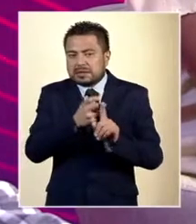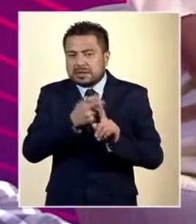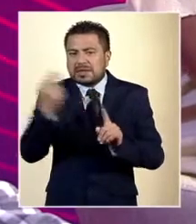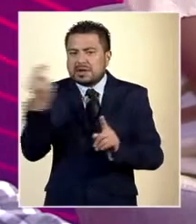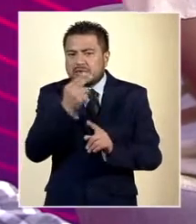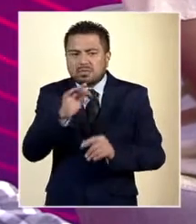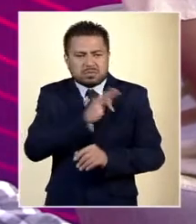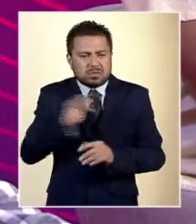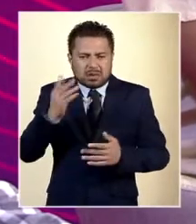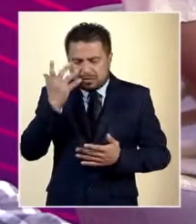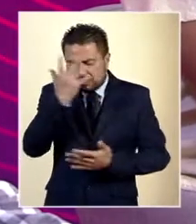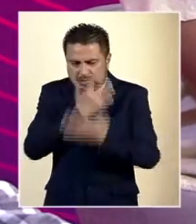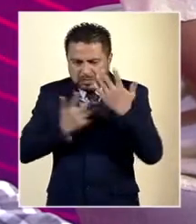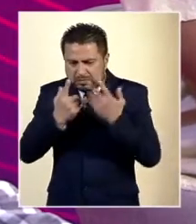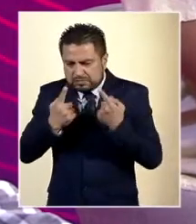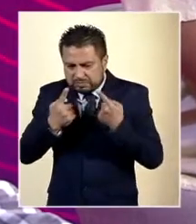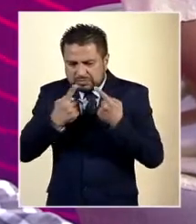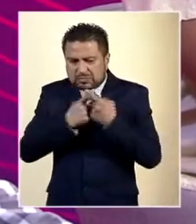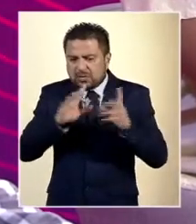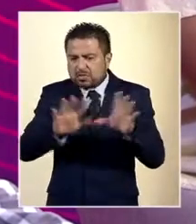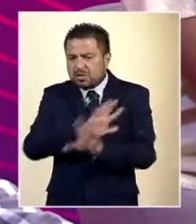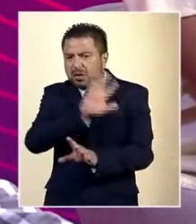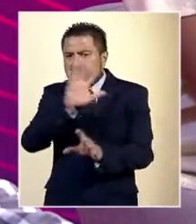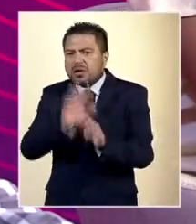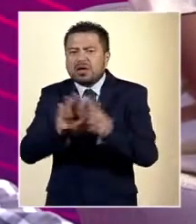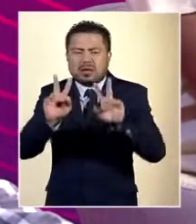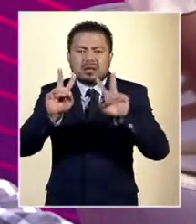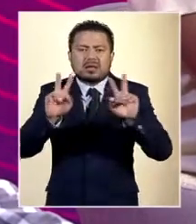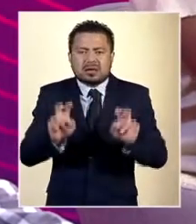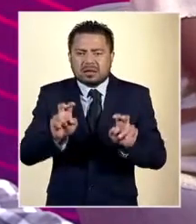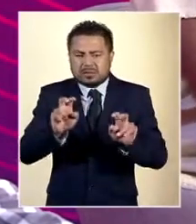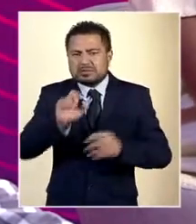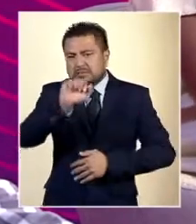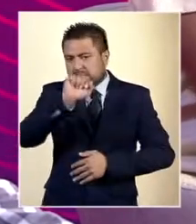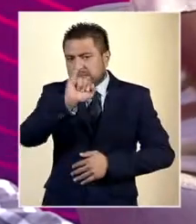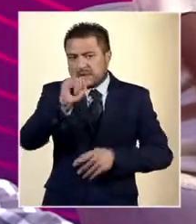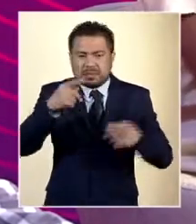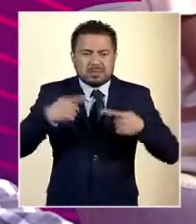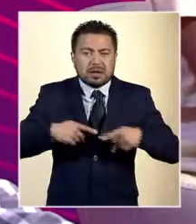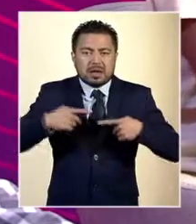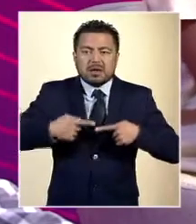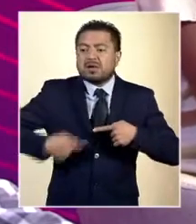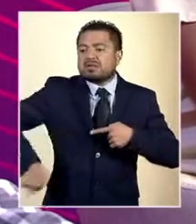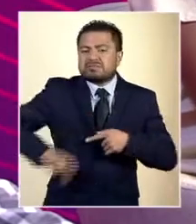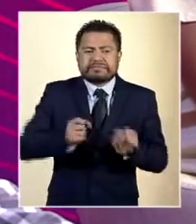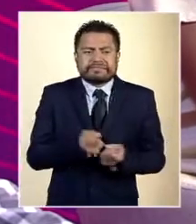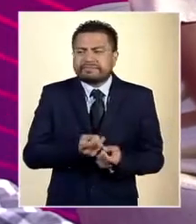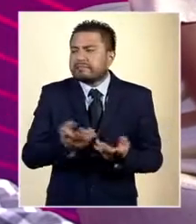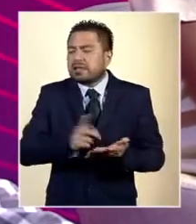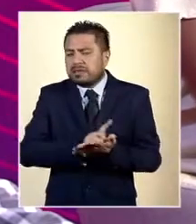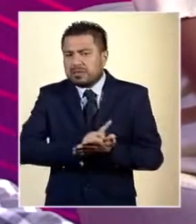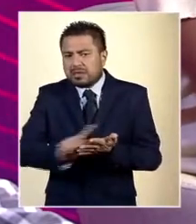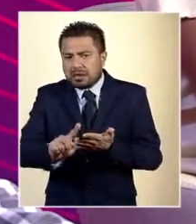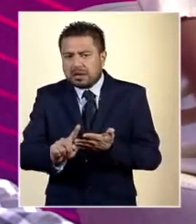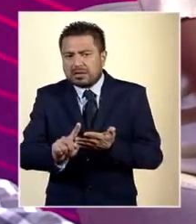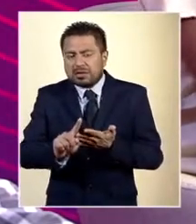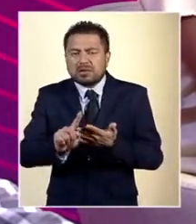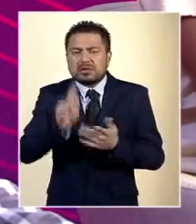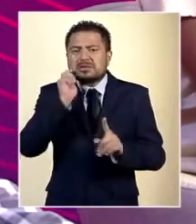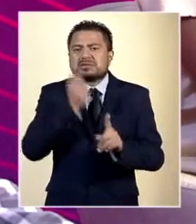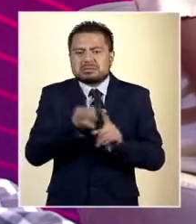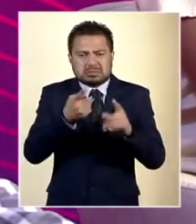se puede confundir también todo este tema. Claro, el sujeto, los sujetos de derechos